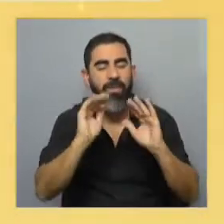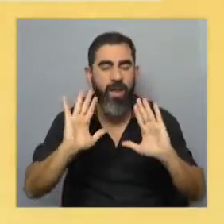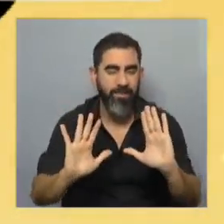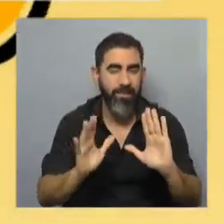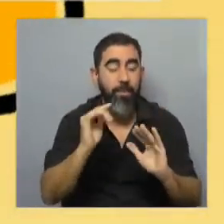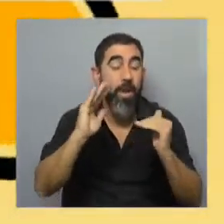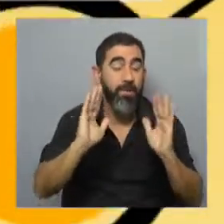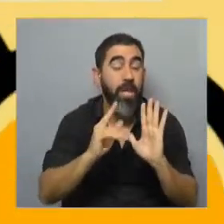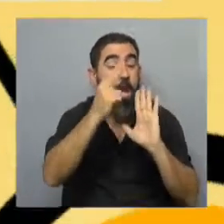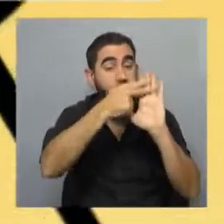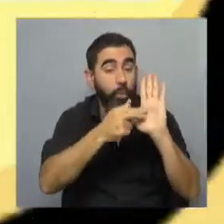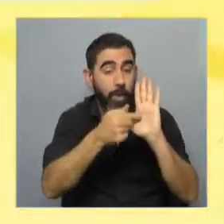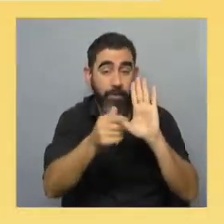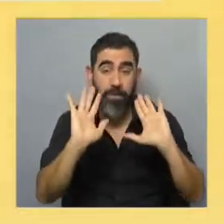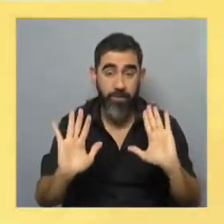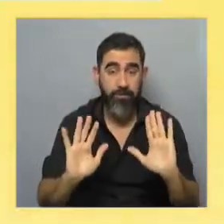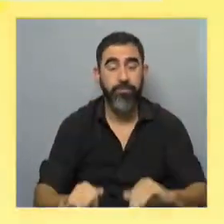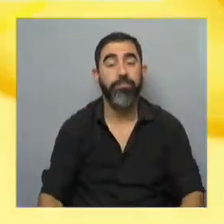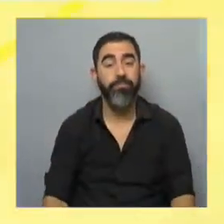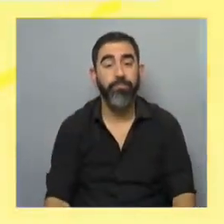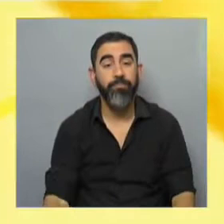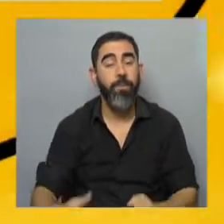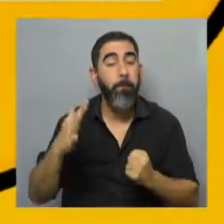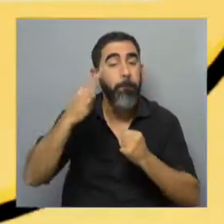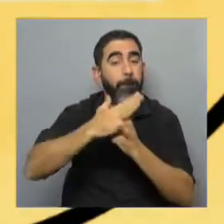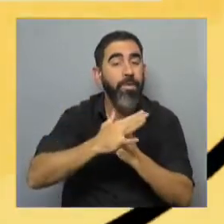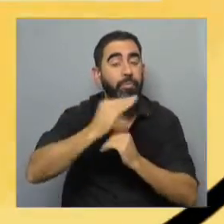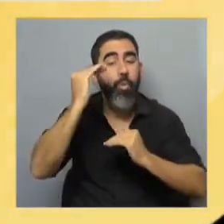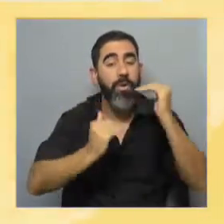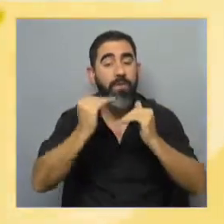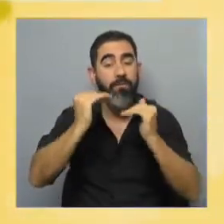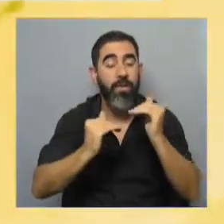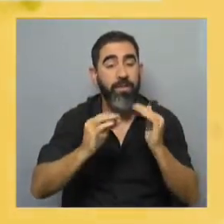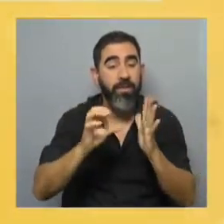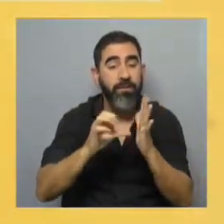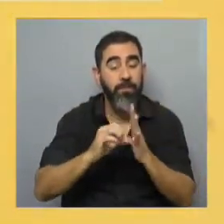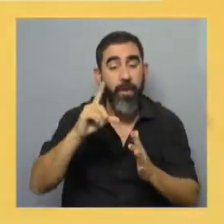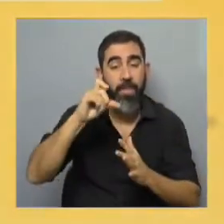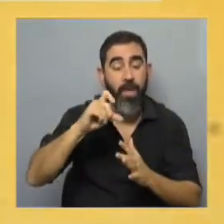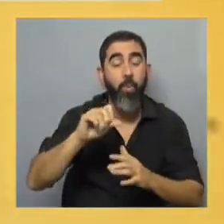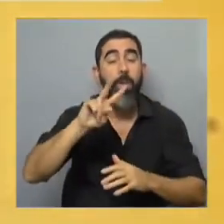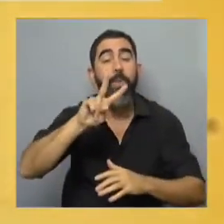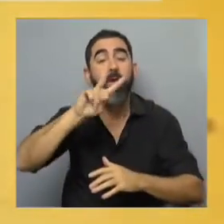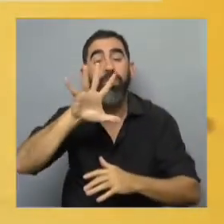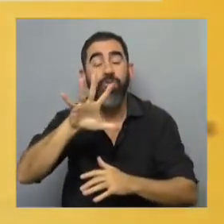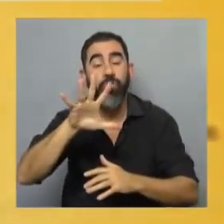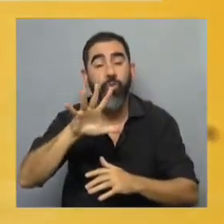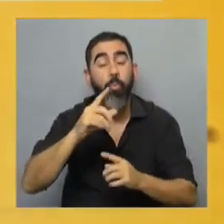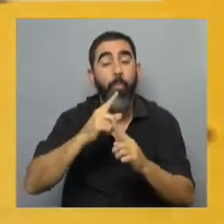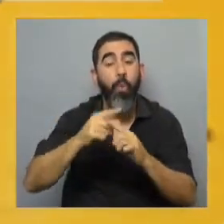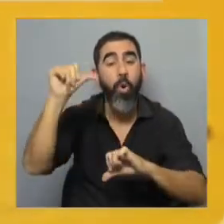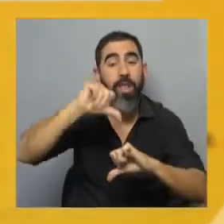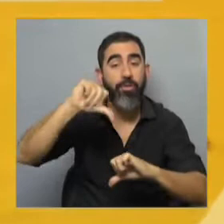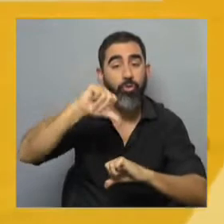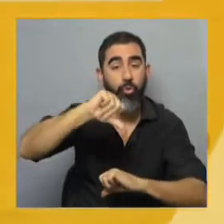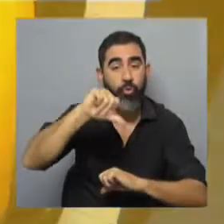lo que marca la normativa, que el nivel máximo que deberían tener nuestros sistemas acuáticos de aguas corrientes es de 25 microgramos de fósforo por litro.